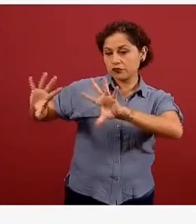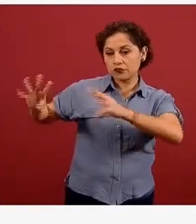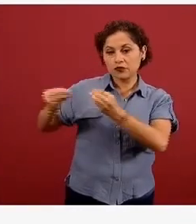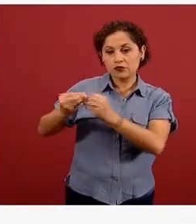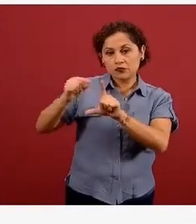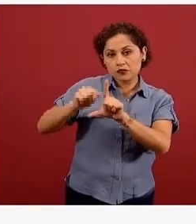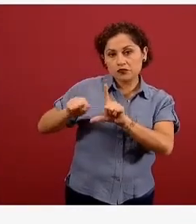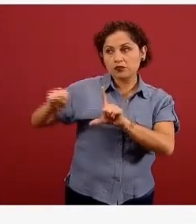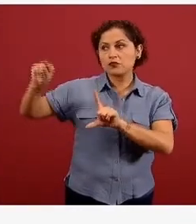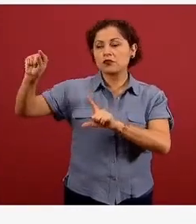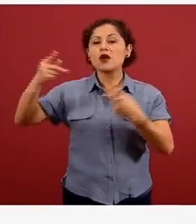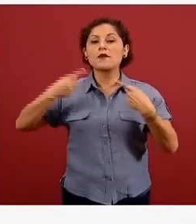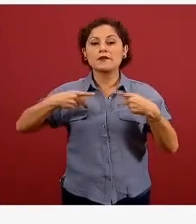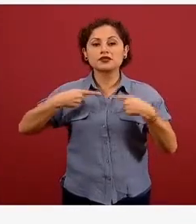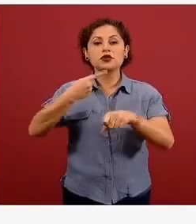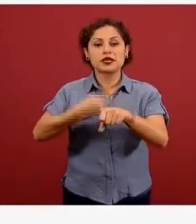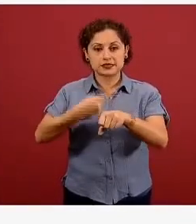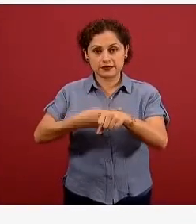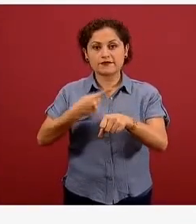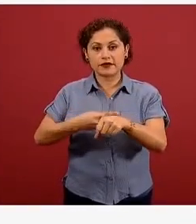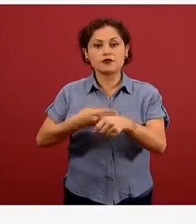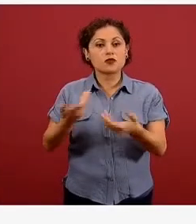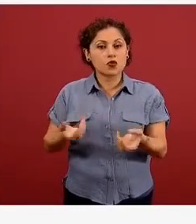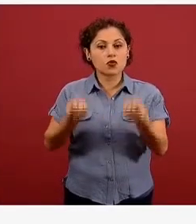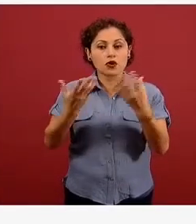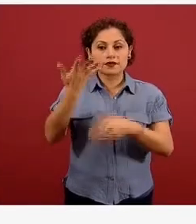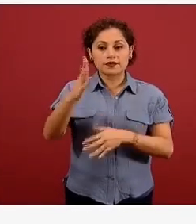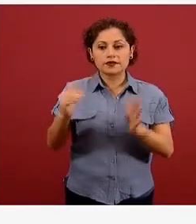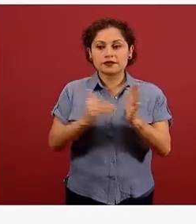con esta suma de casos confirmados acumulados de 10.544.